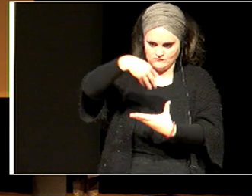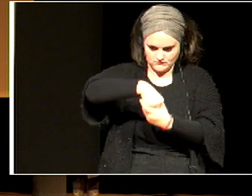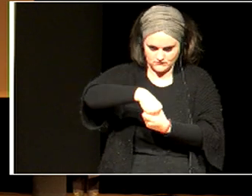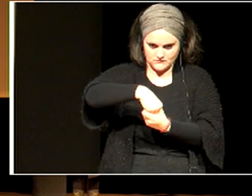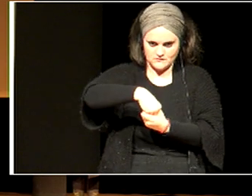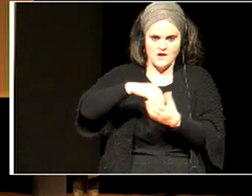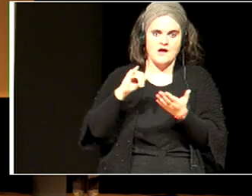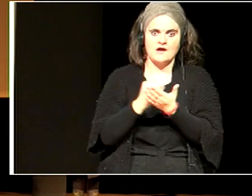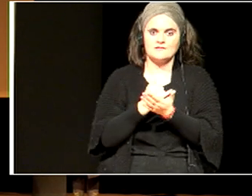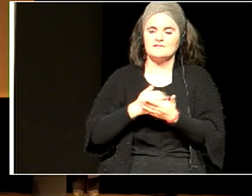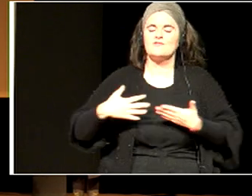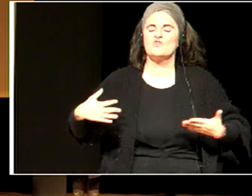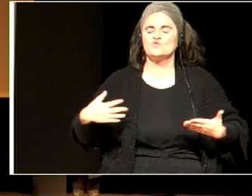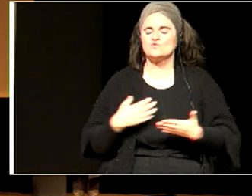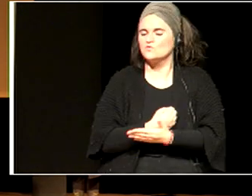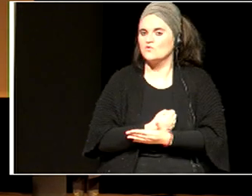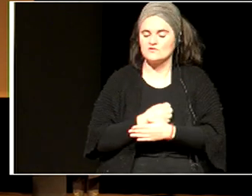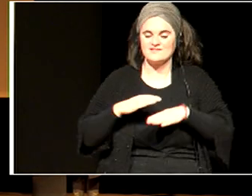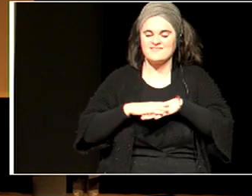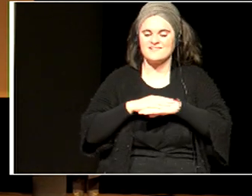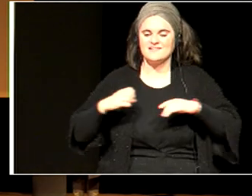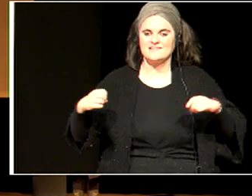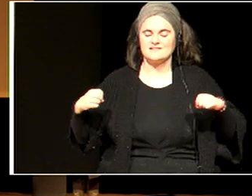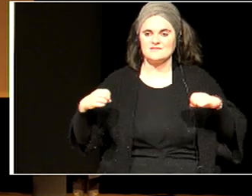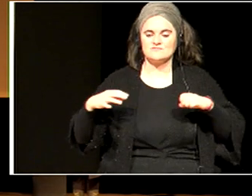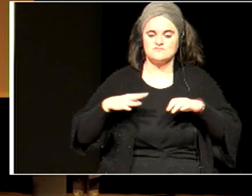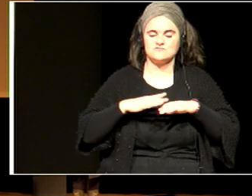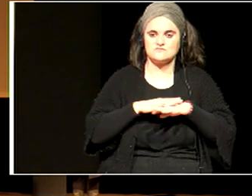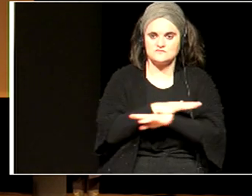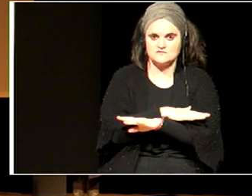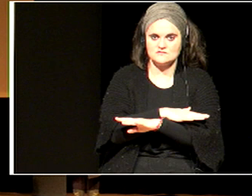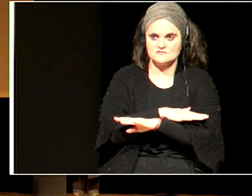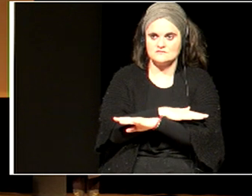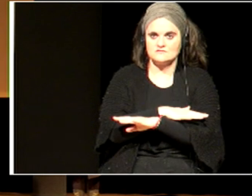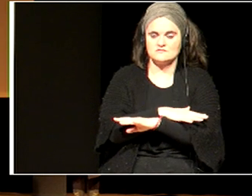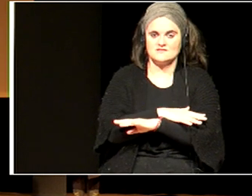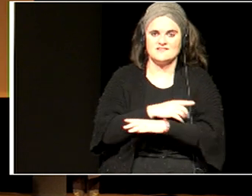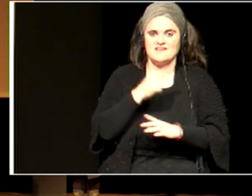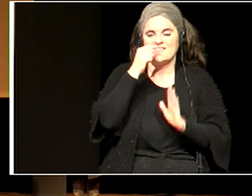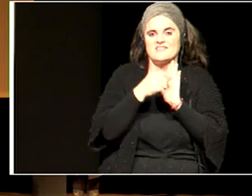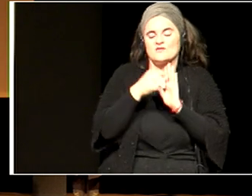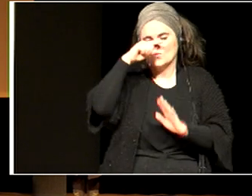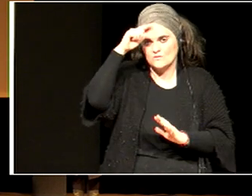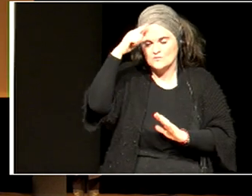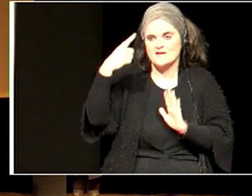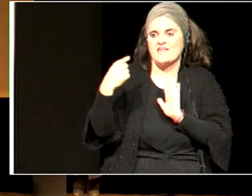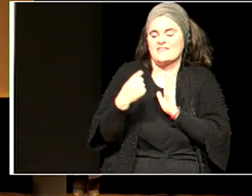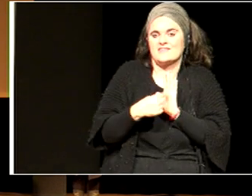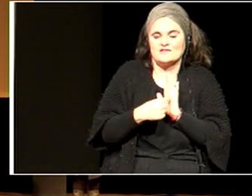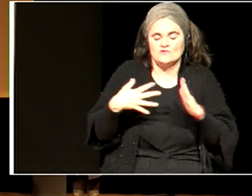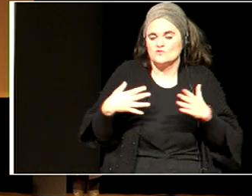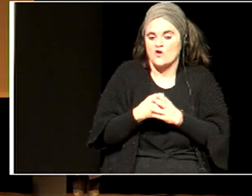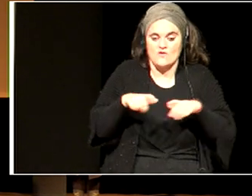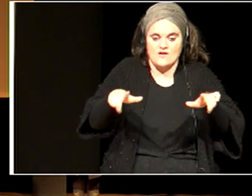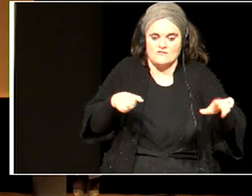cualquier programa cualquier asignatura cualquier libro cualquier material cualquier dato de cultura que llevemos al aula por lo tanto hay que hacerlo